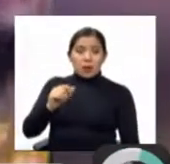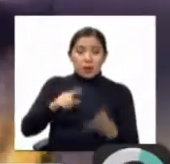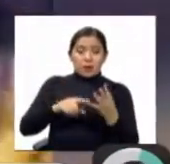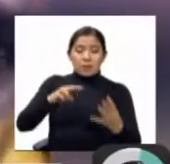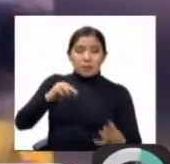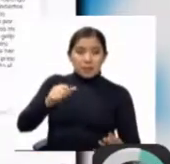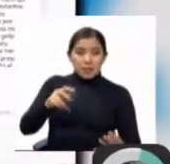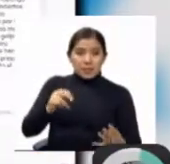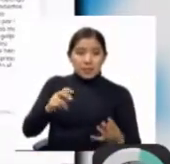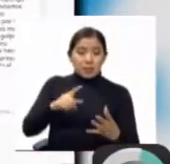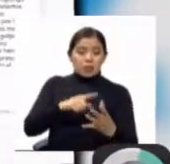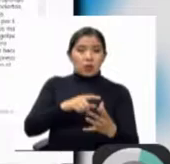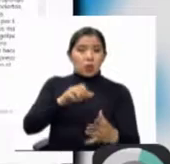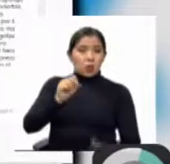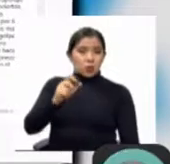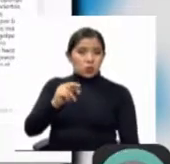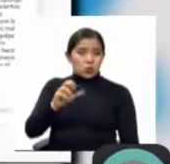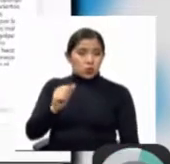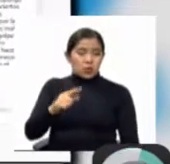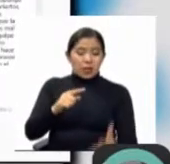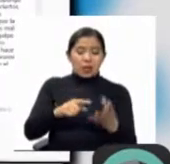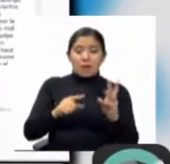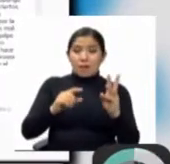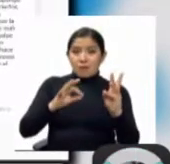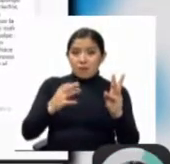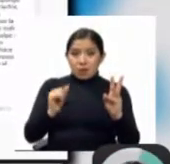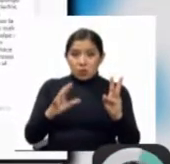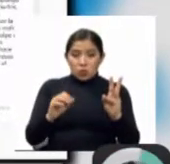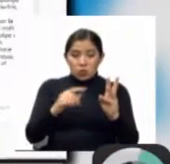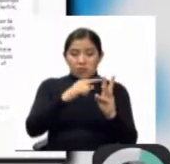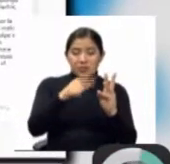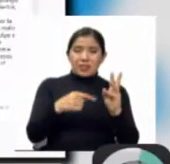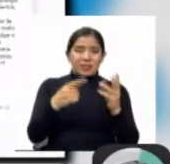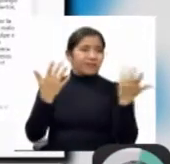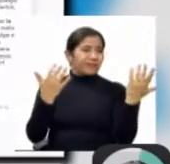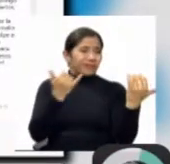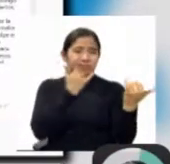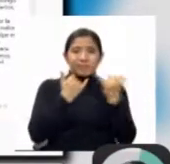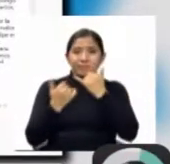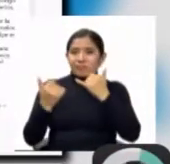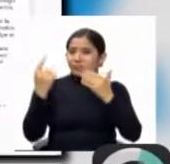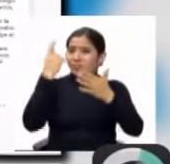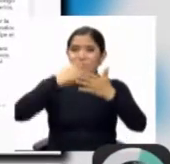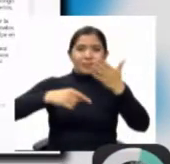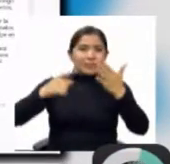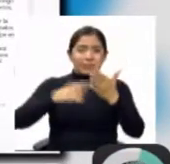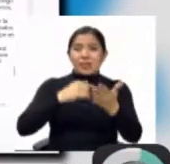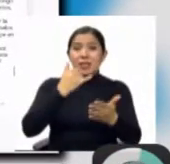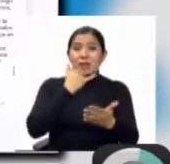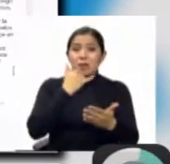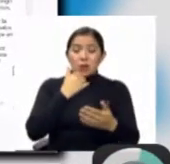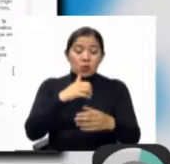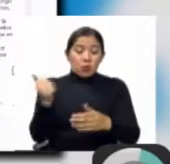Farruko expresaron su reproche ante estos brutales actos, y algunos artistas urbanos interpretaron